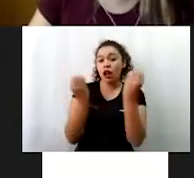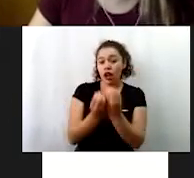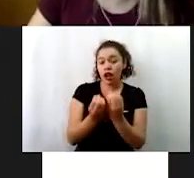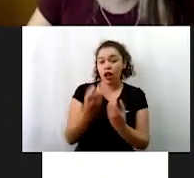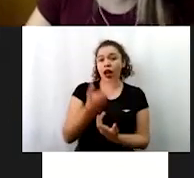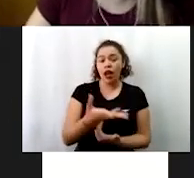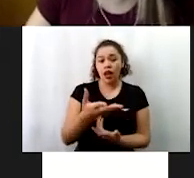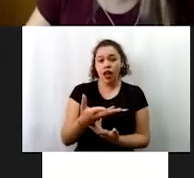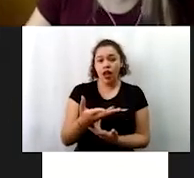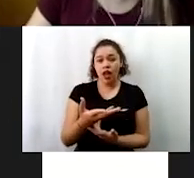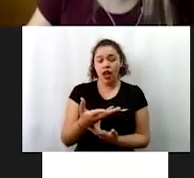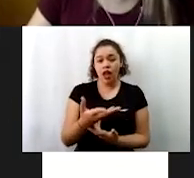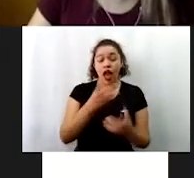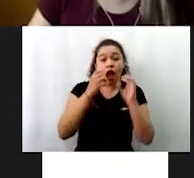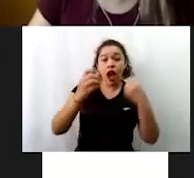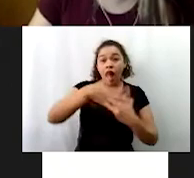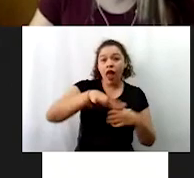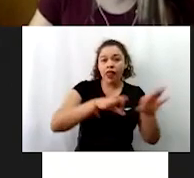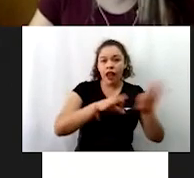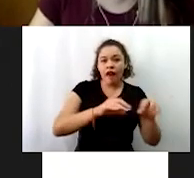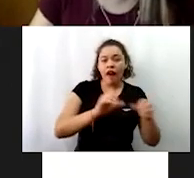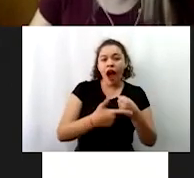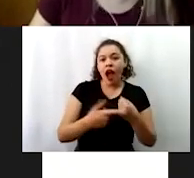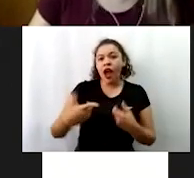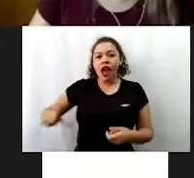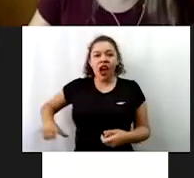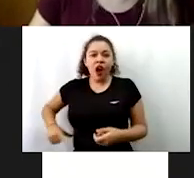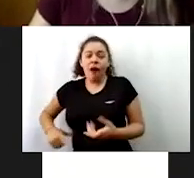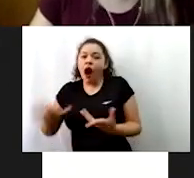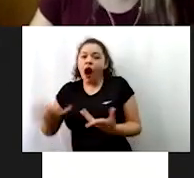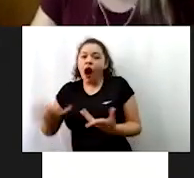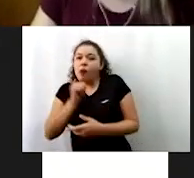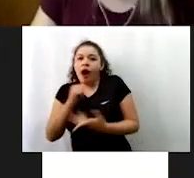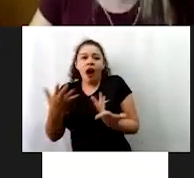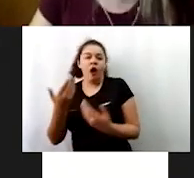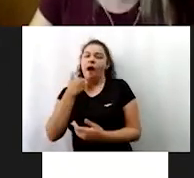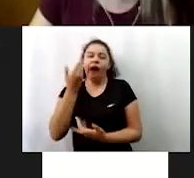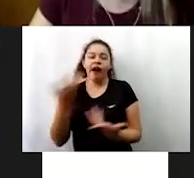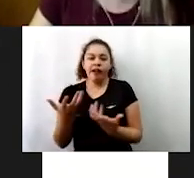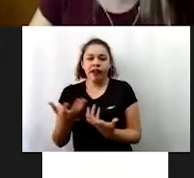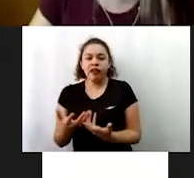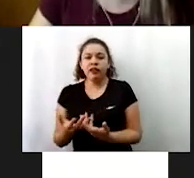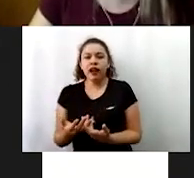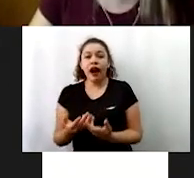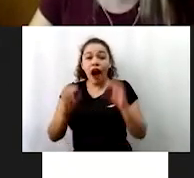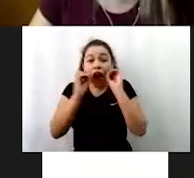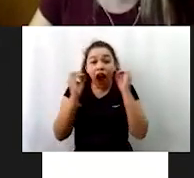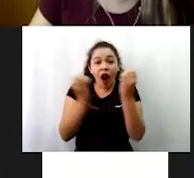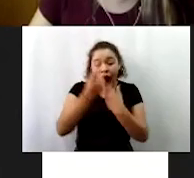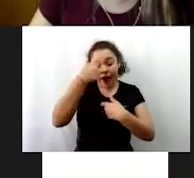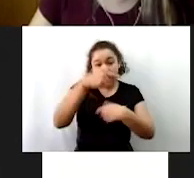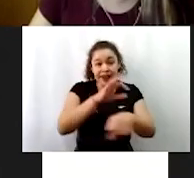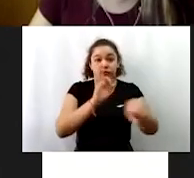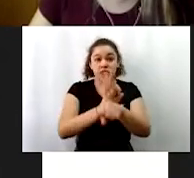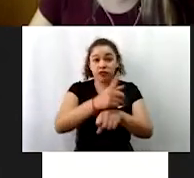Estado no hace, ya sea porque no puede o no quiere, pues organizaciones tienen derecho a defender lo que están